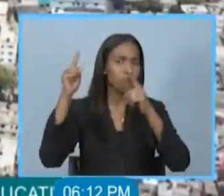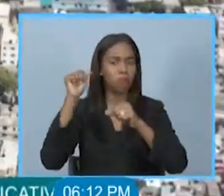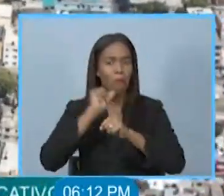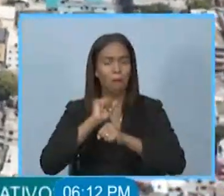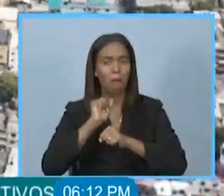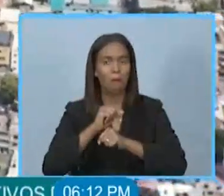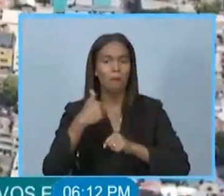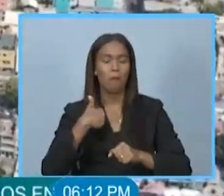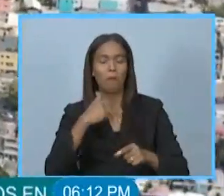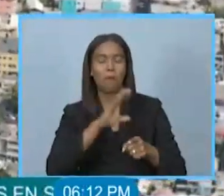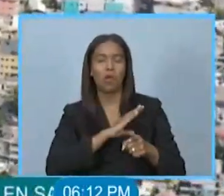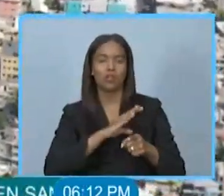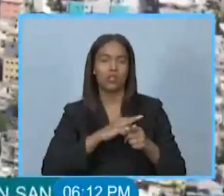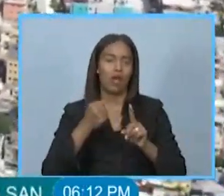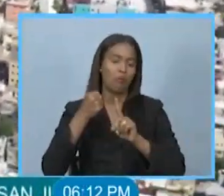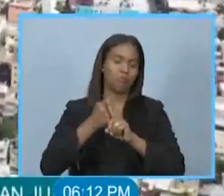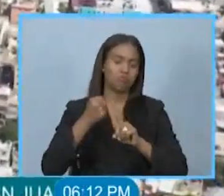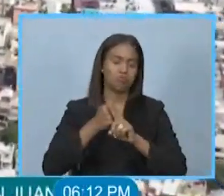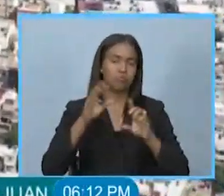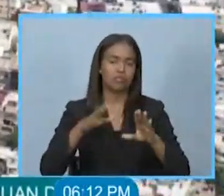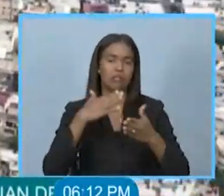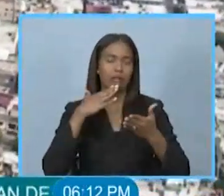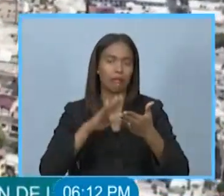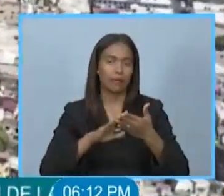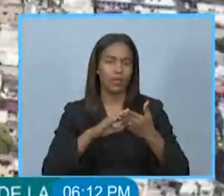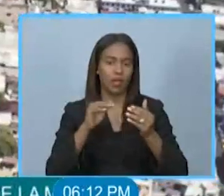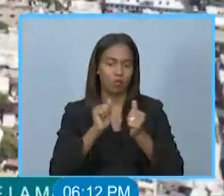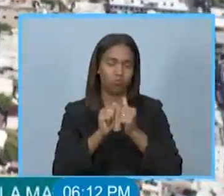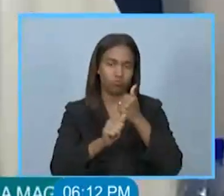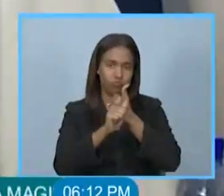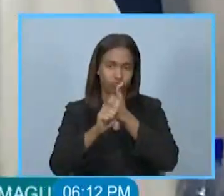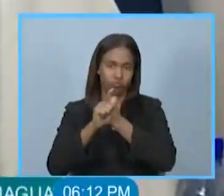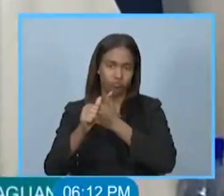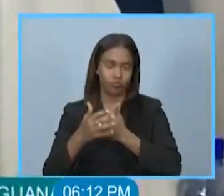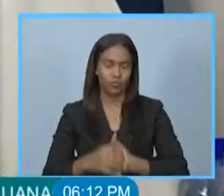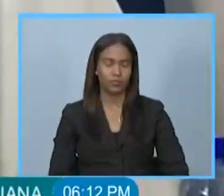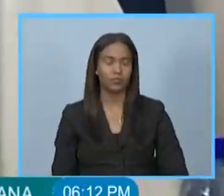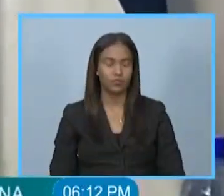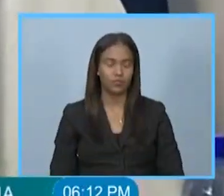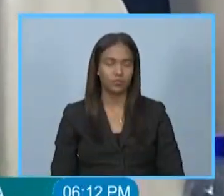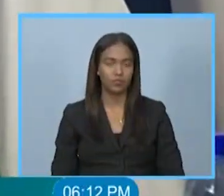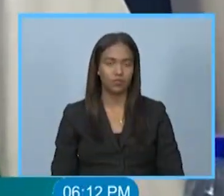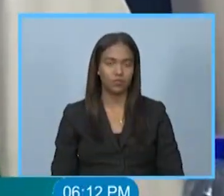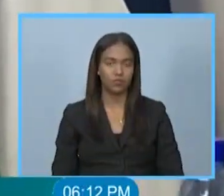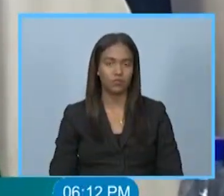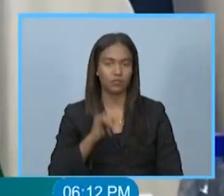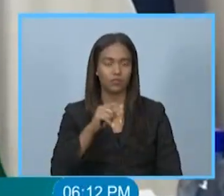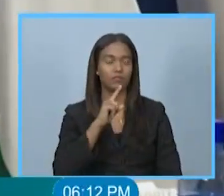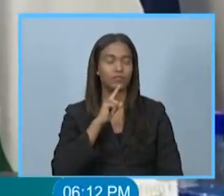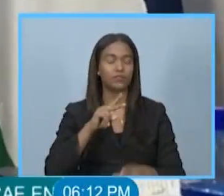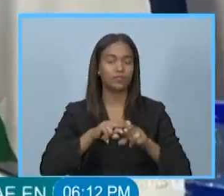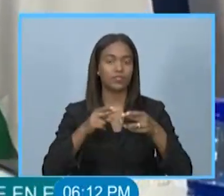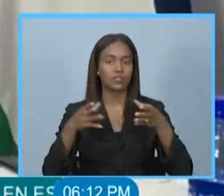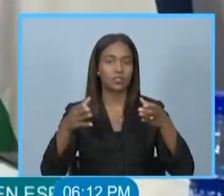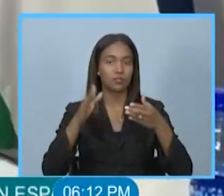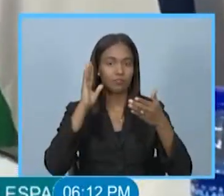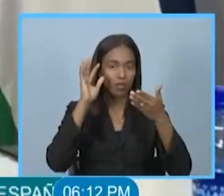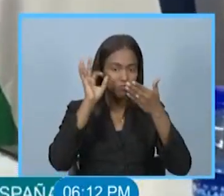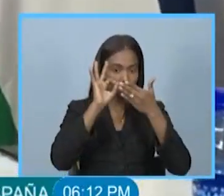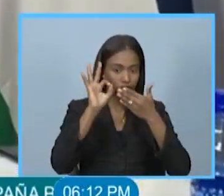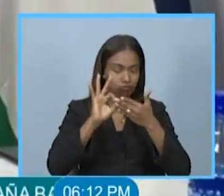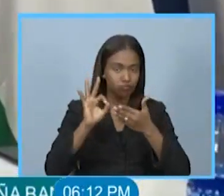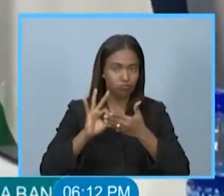operatividad policial en la lucha contra la criminalidad y la delincuencia son reuniones donde se estará pasando balance